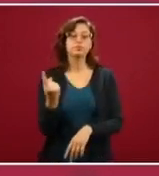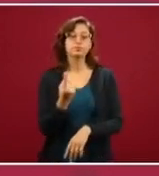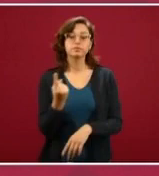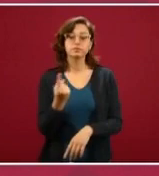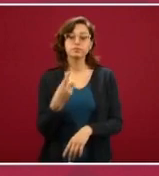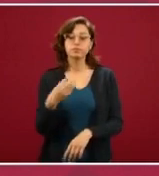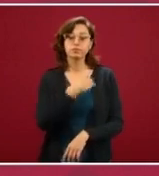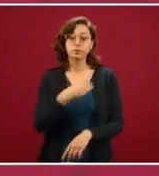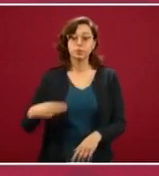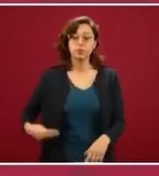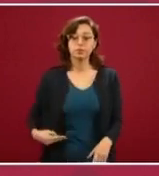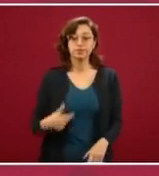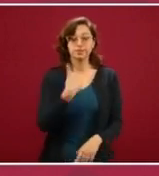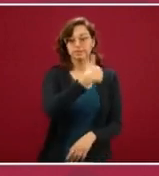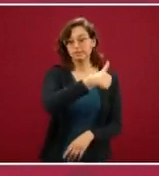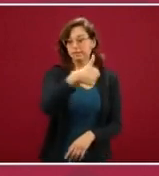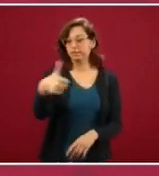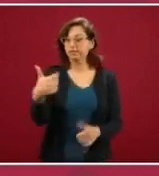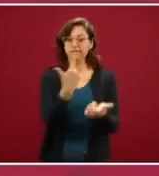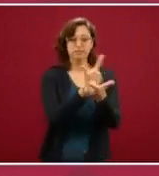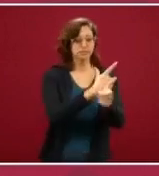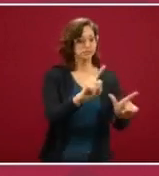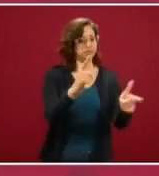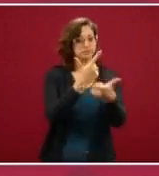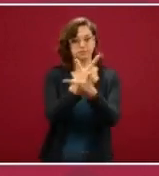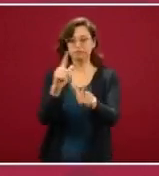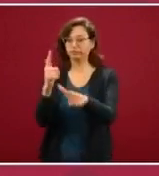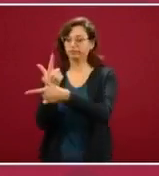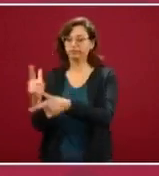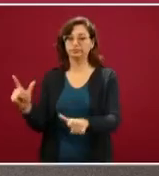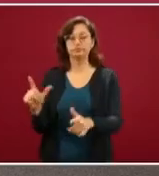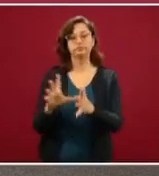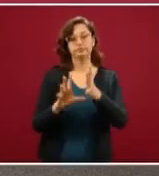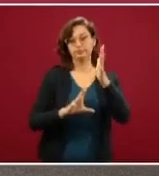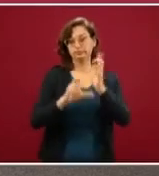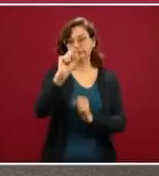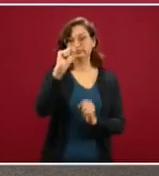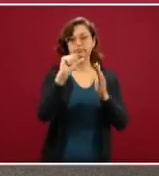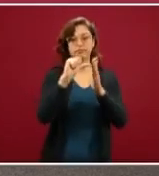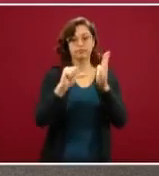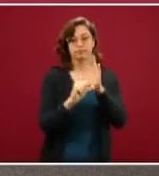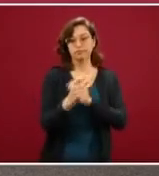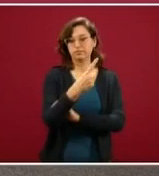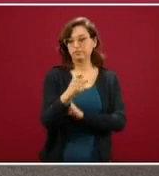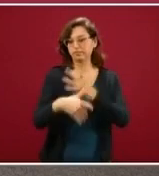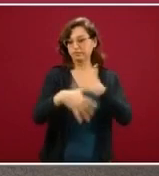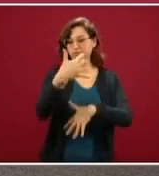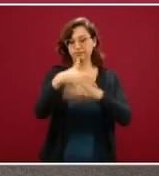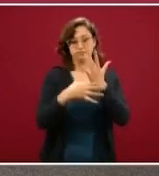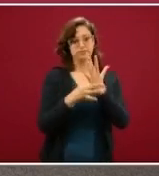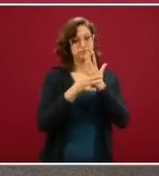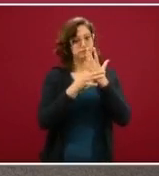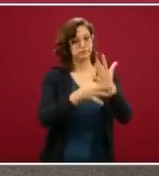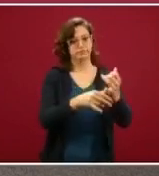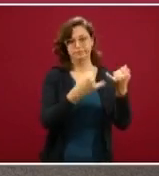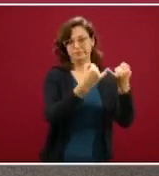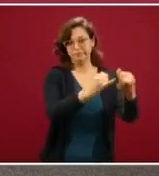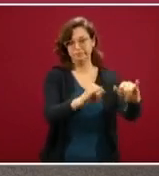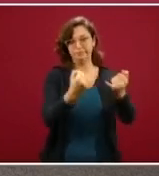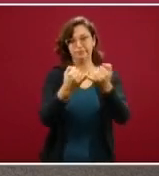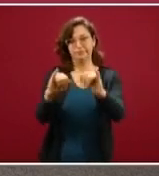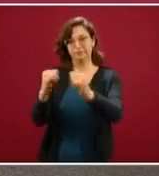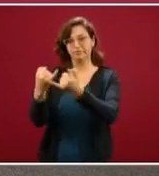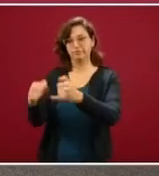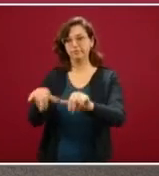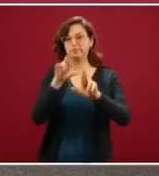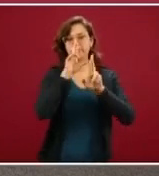los municipios son libres de acuerdo al artículo 115 y además tenemos que